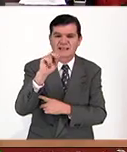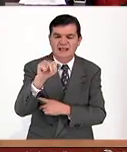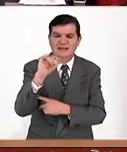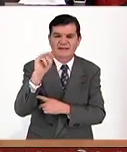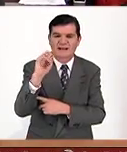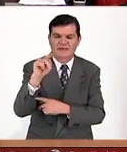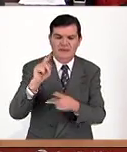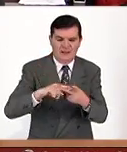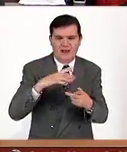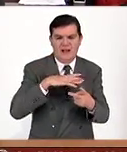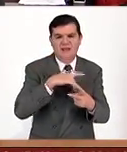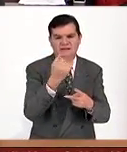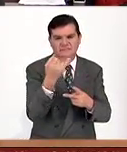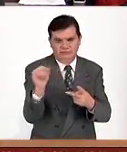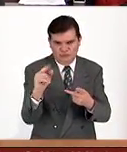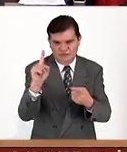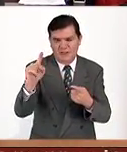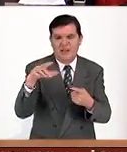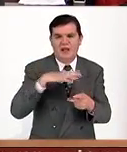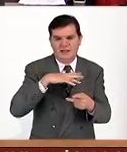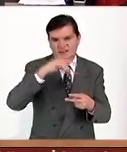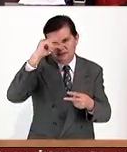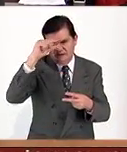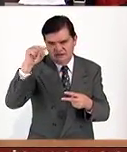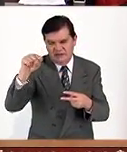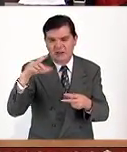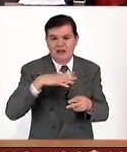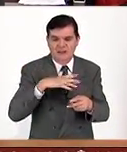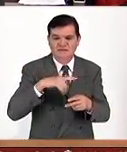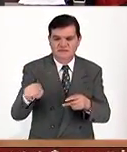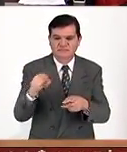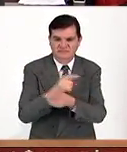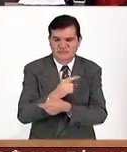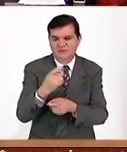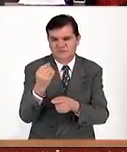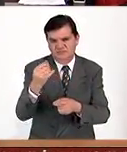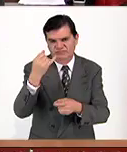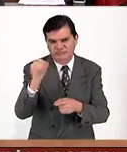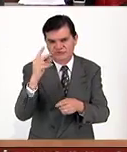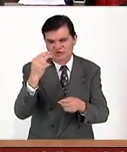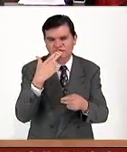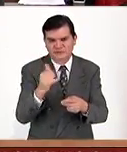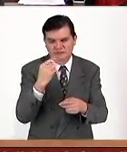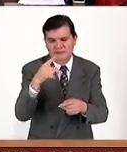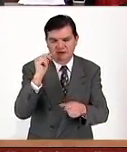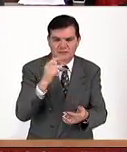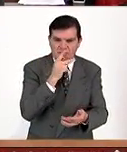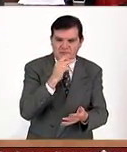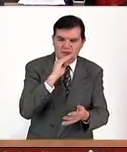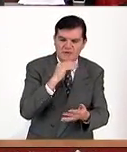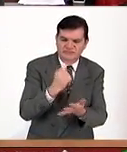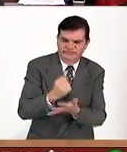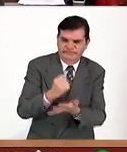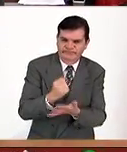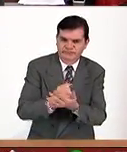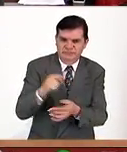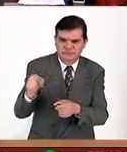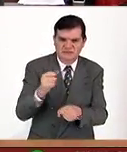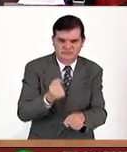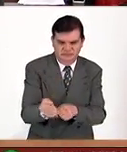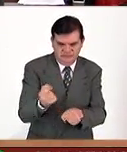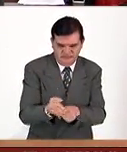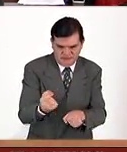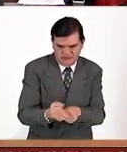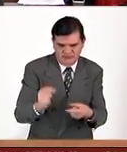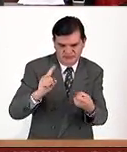disciplina absurda, la disciplina que no funciona y que sin embargo muchos papás nos aferramos a ella, basada en el maltrato